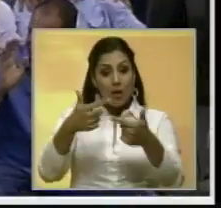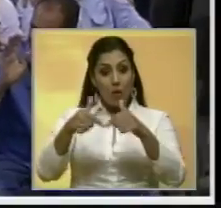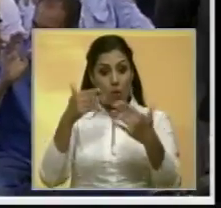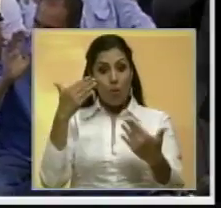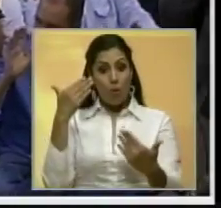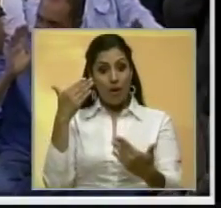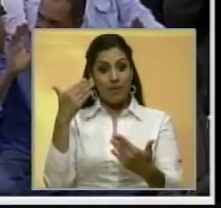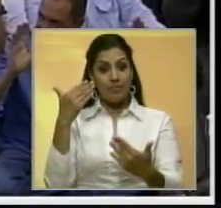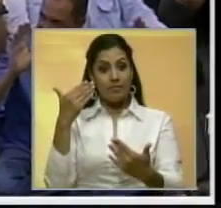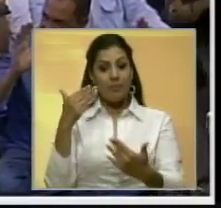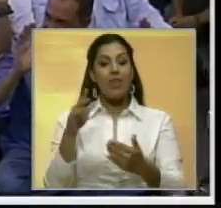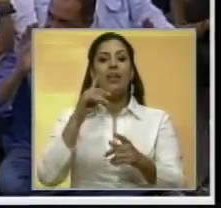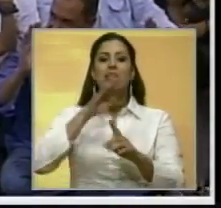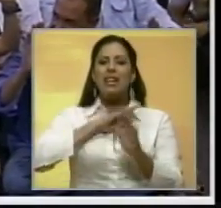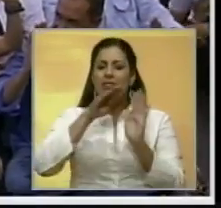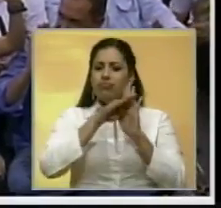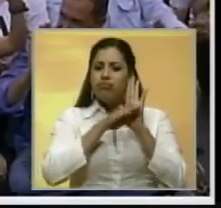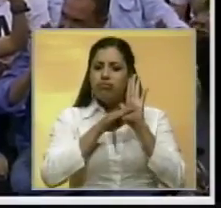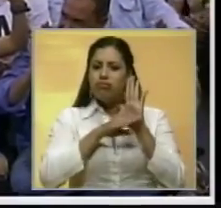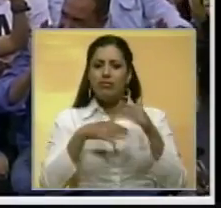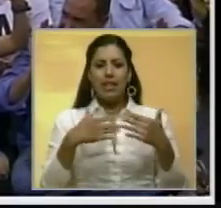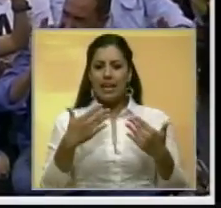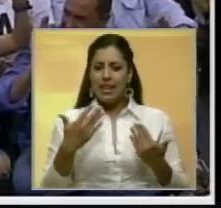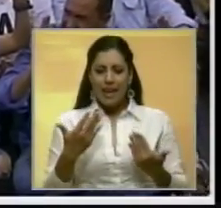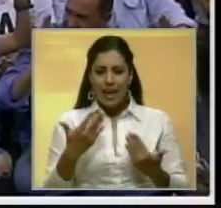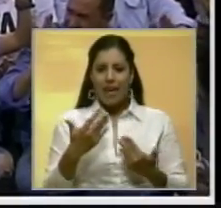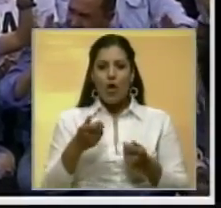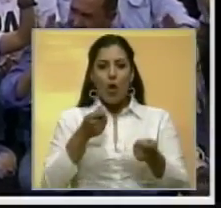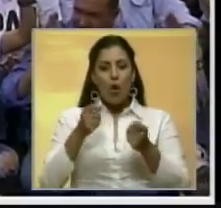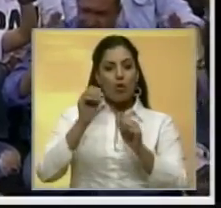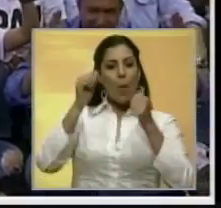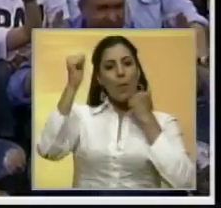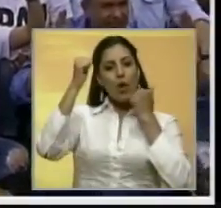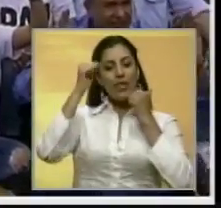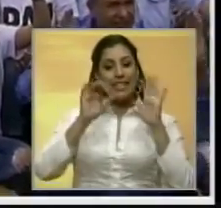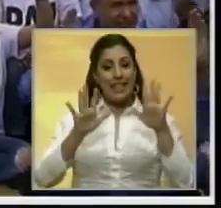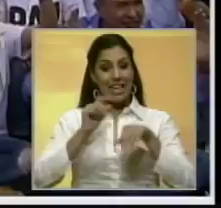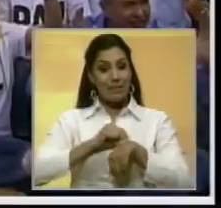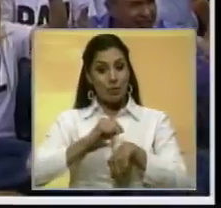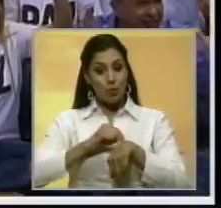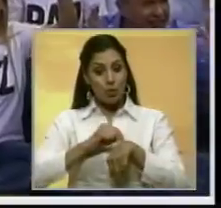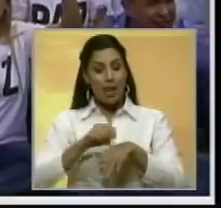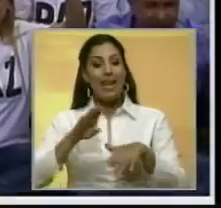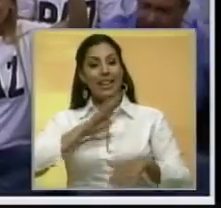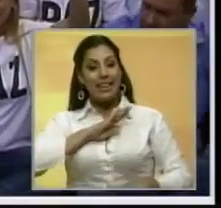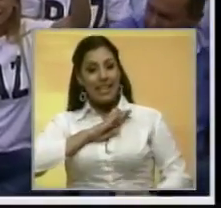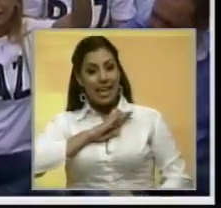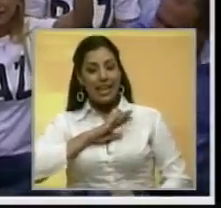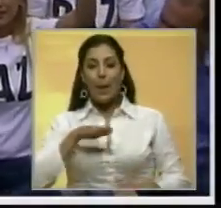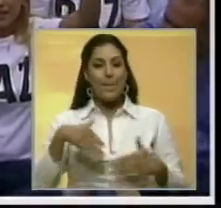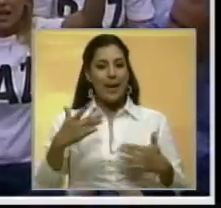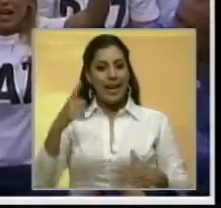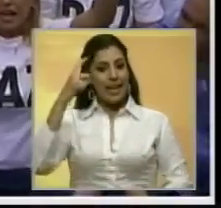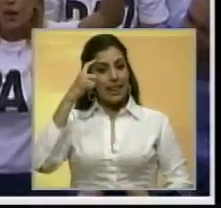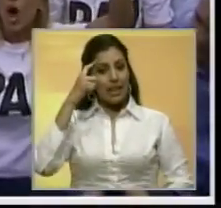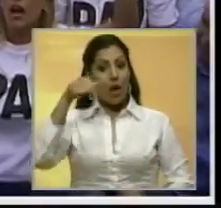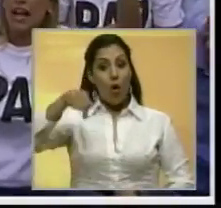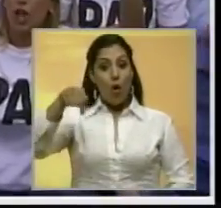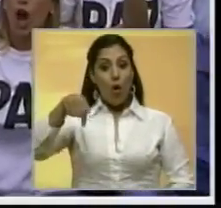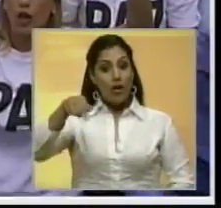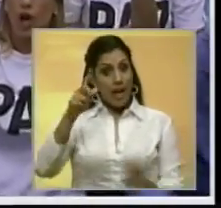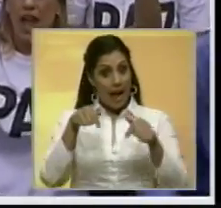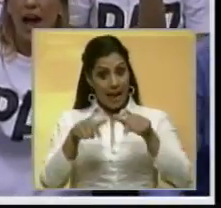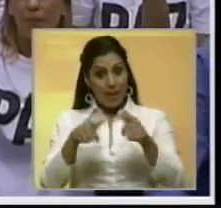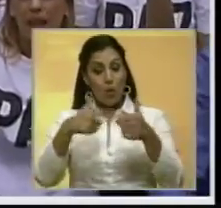esta sede cumpliendo pues la medida de protesta de 10 minutos que tienen para el día de hoy